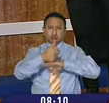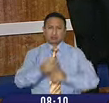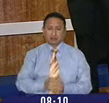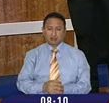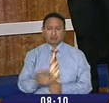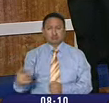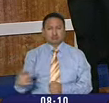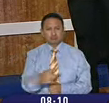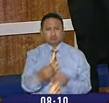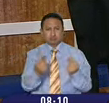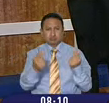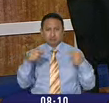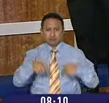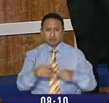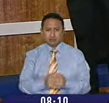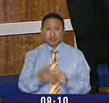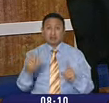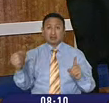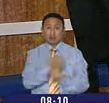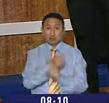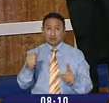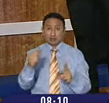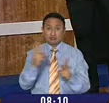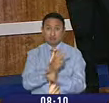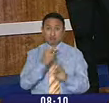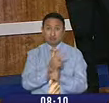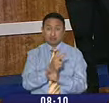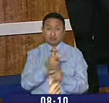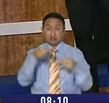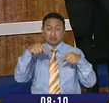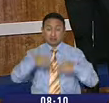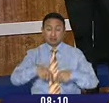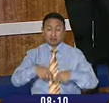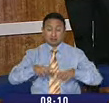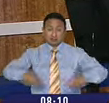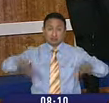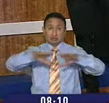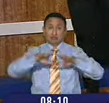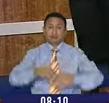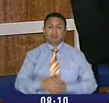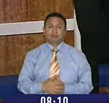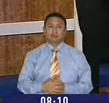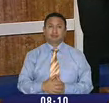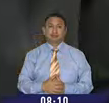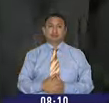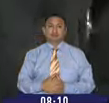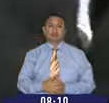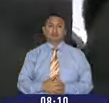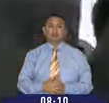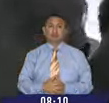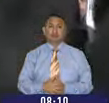su intervención ante la ola de violencia e inseguridad que se vive en la zona.